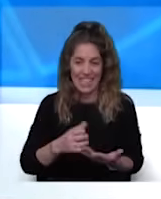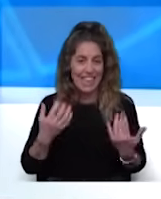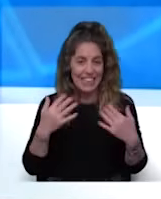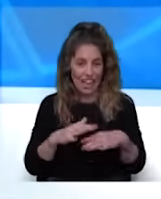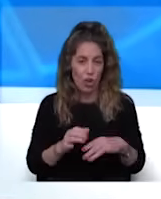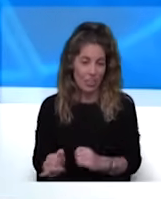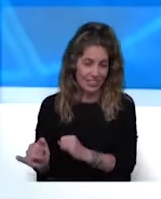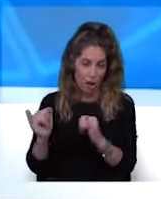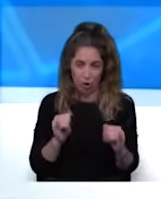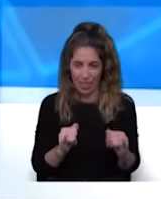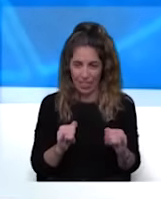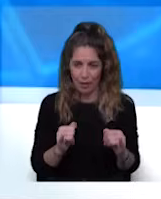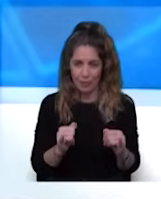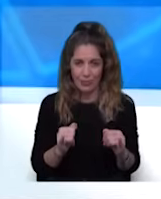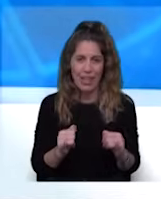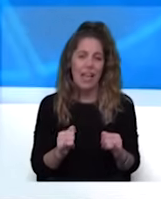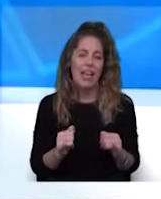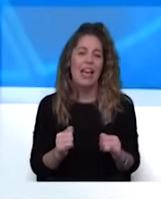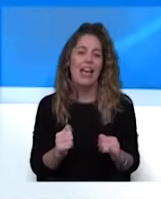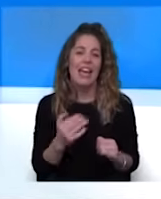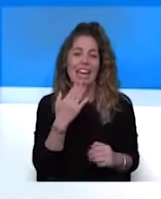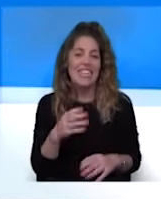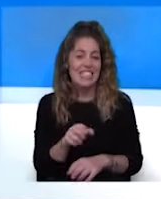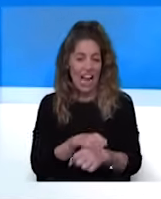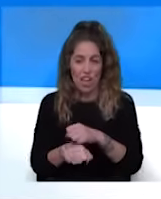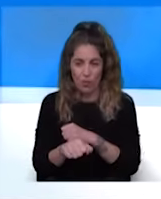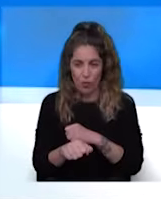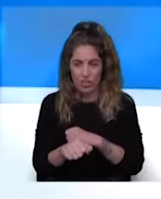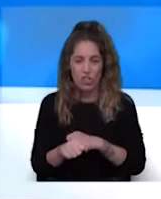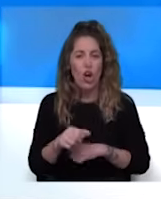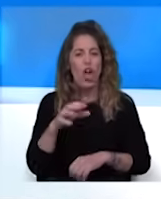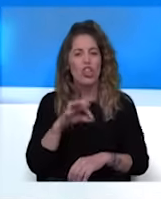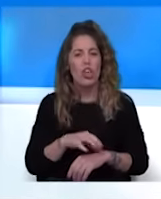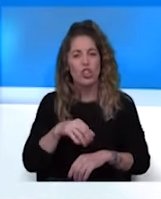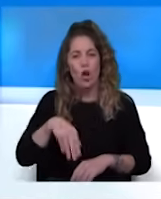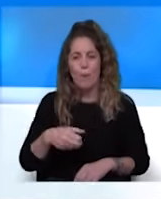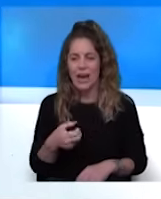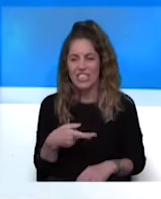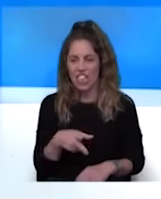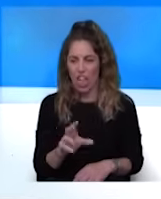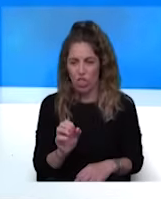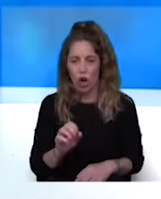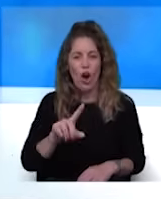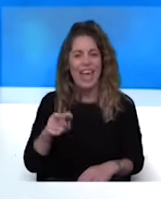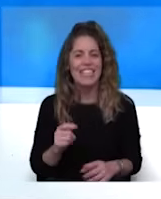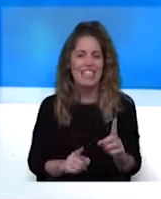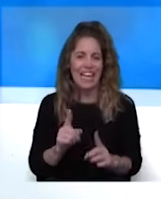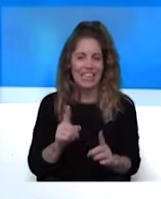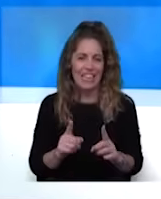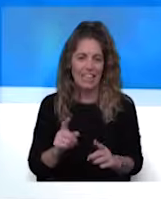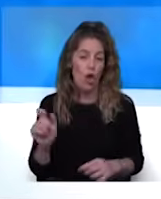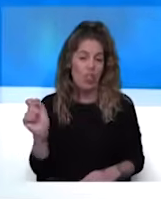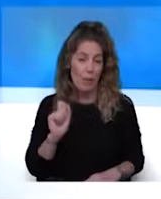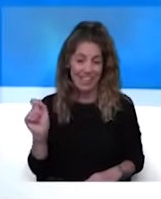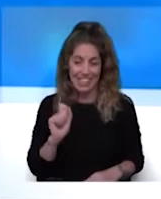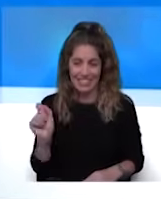esta jornada gracias a lo que fue el esfuerzo que hizo el Dr Fernando Machado que era catedrático de emergencia